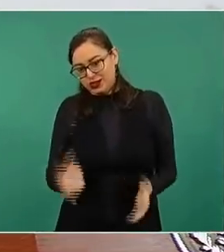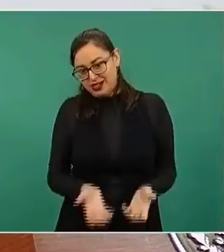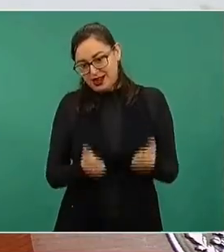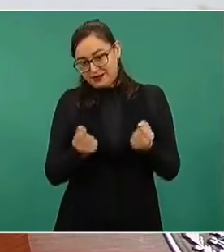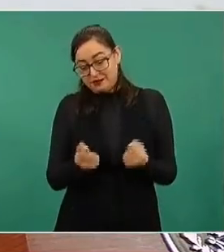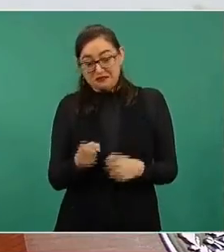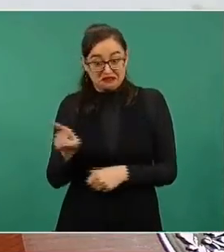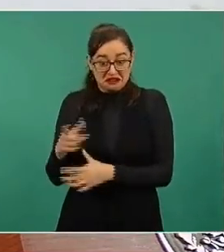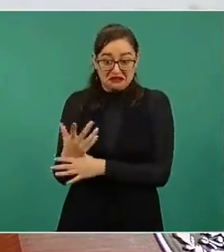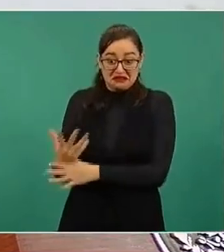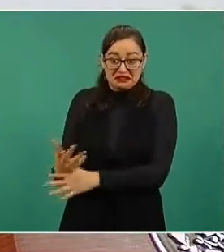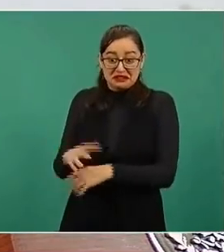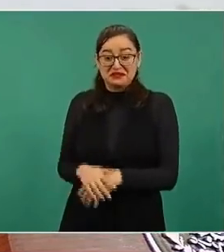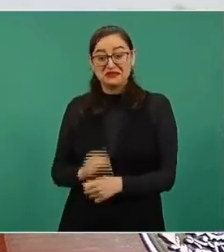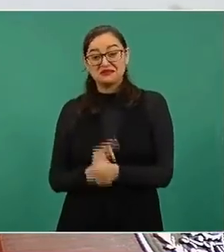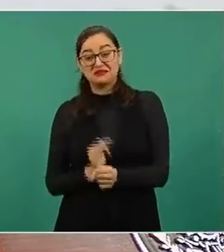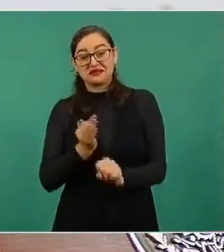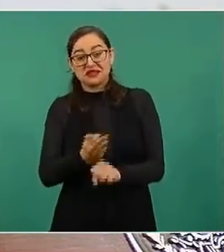Él mismo lo contaba.